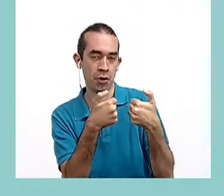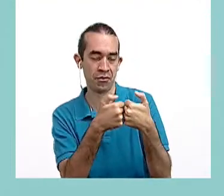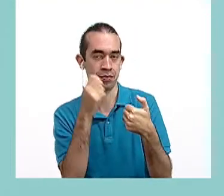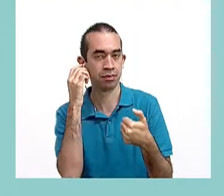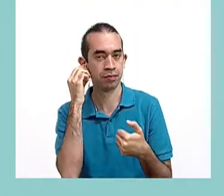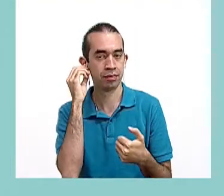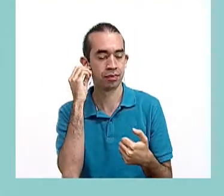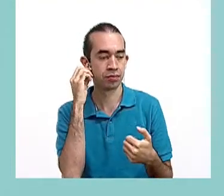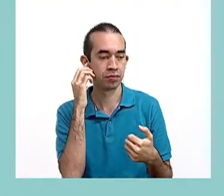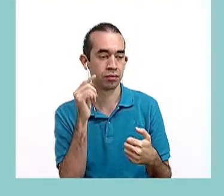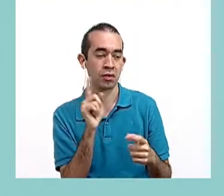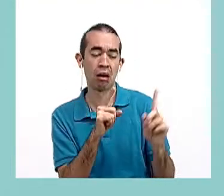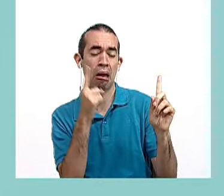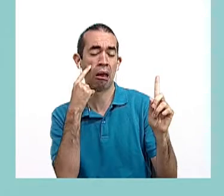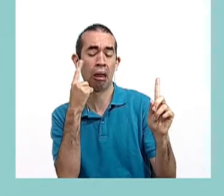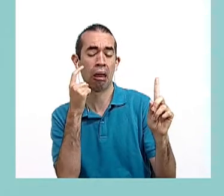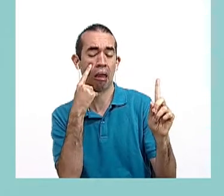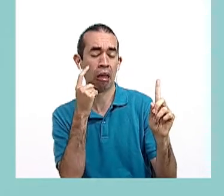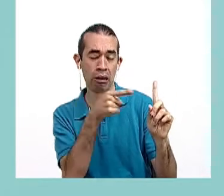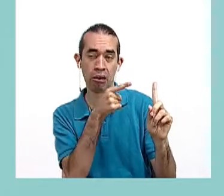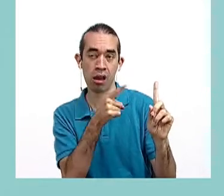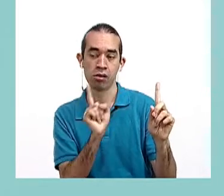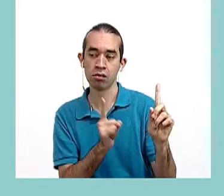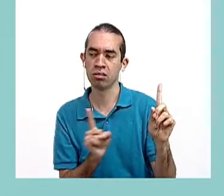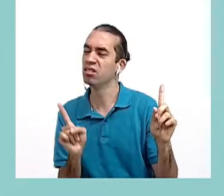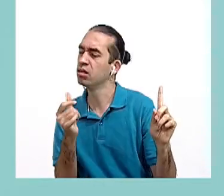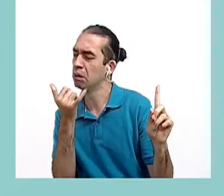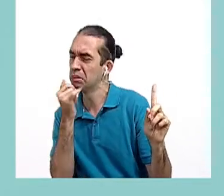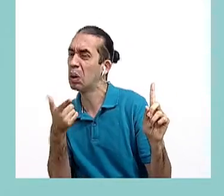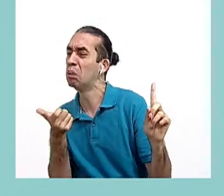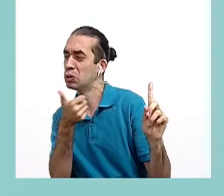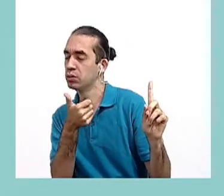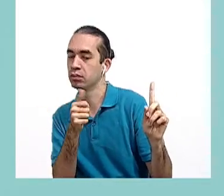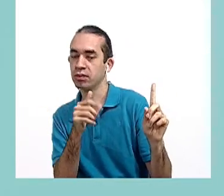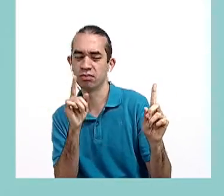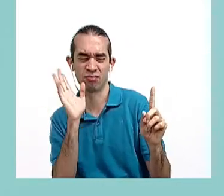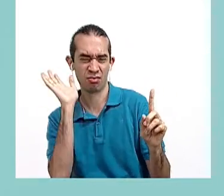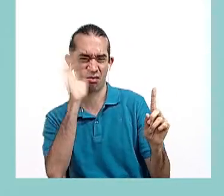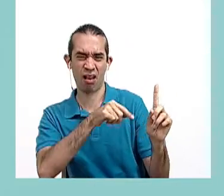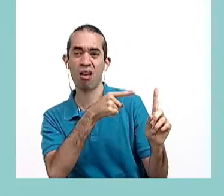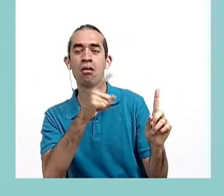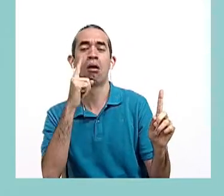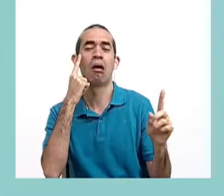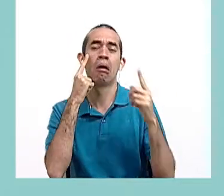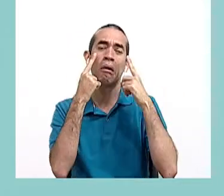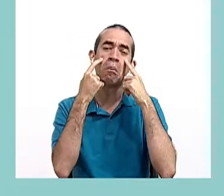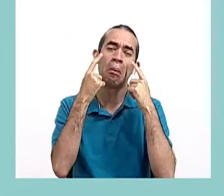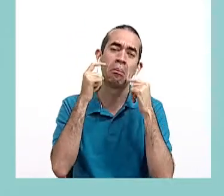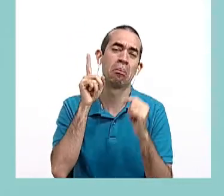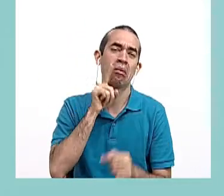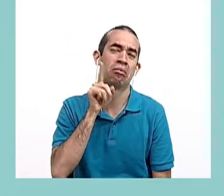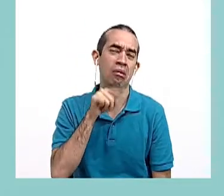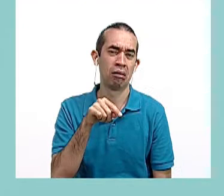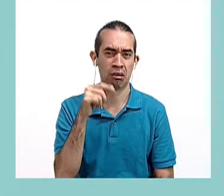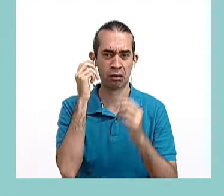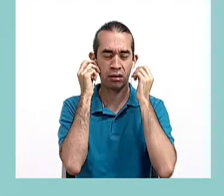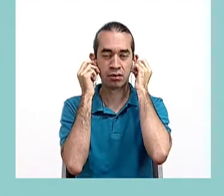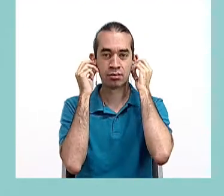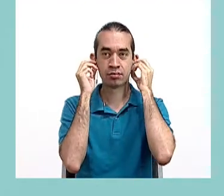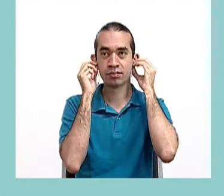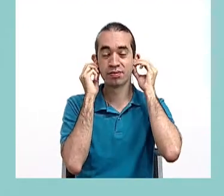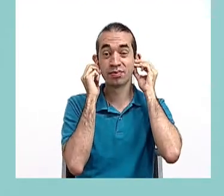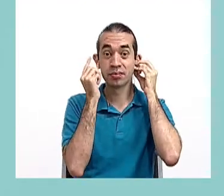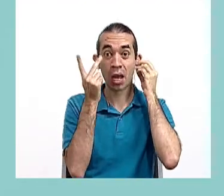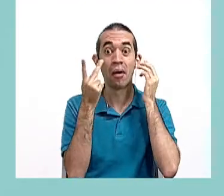caso. Son lágrimas de cocodrilo. ¿La han escuchado? Claro, lo utilizamos